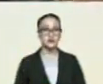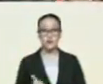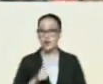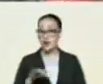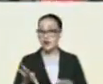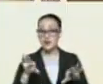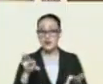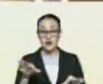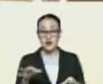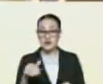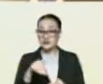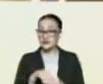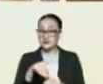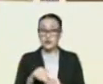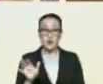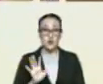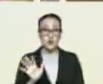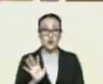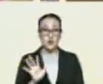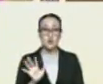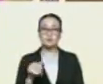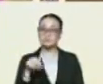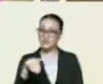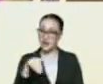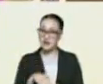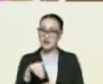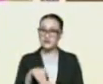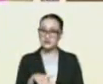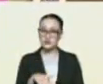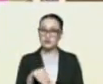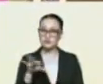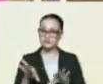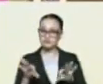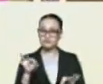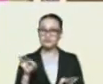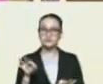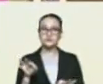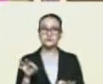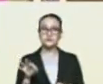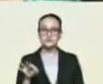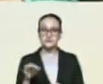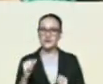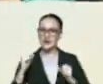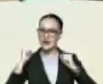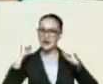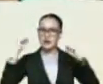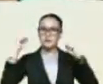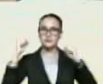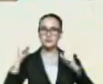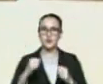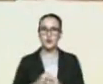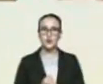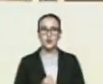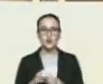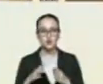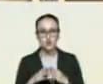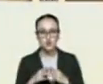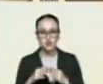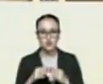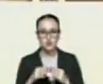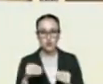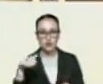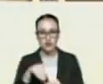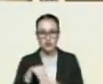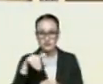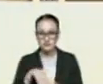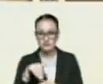elección. Podemos decir que esta elección fue la elección campeona de todas las elecciones